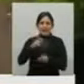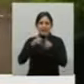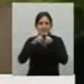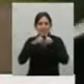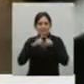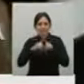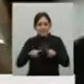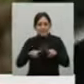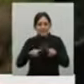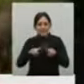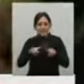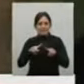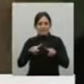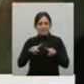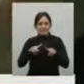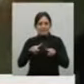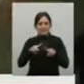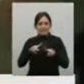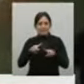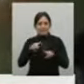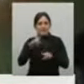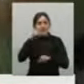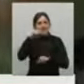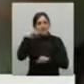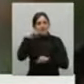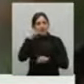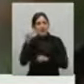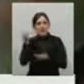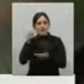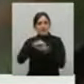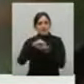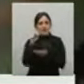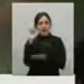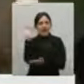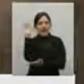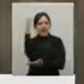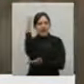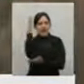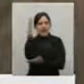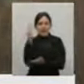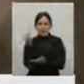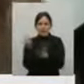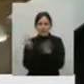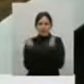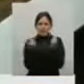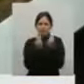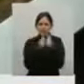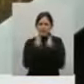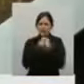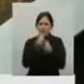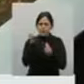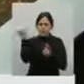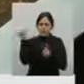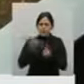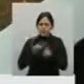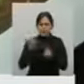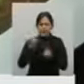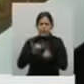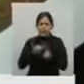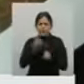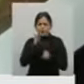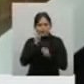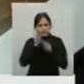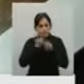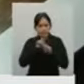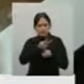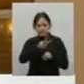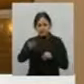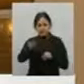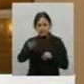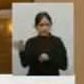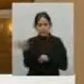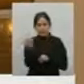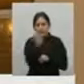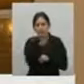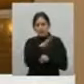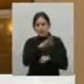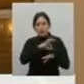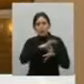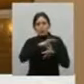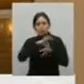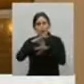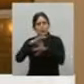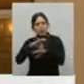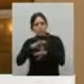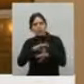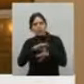de la Argentina, así que bueno, es algo muy bello, que de a poco la gente está tomando su dimensión, se está empezando a explotar turísticamente, y bueno,